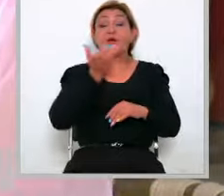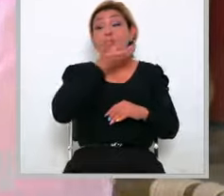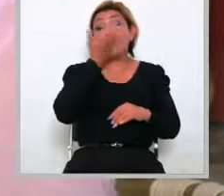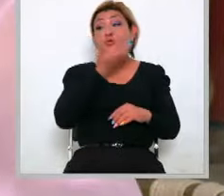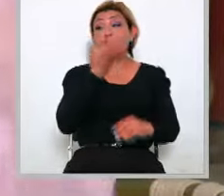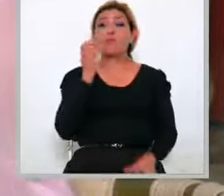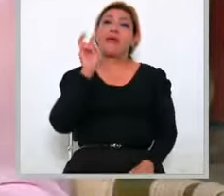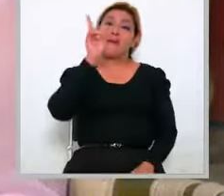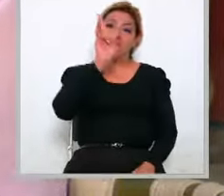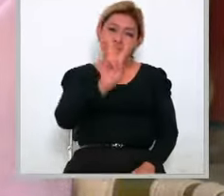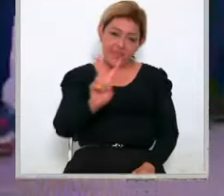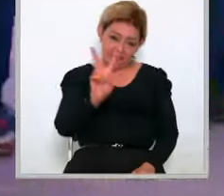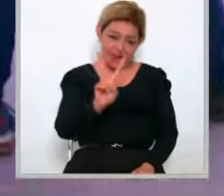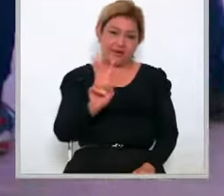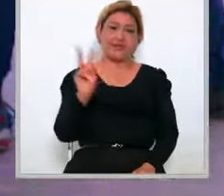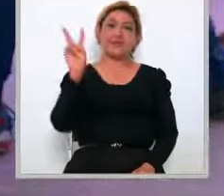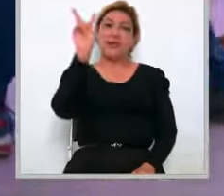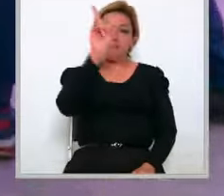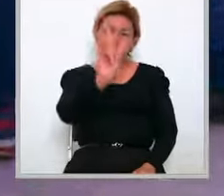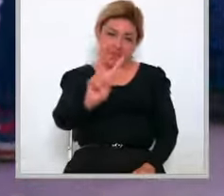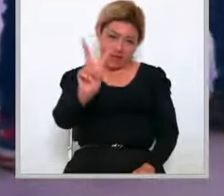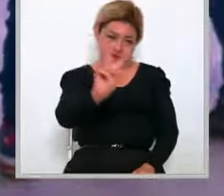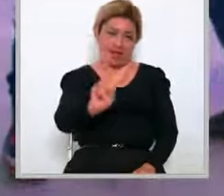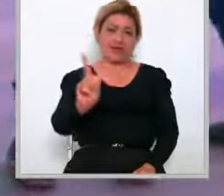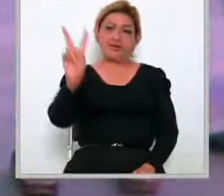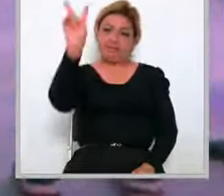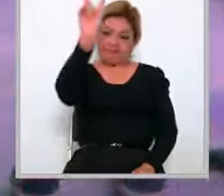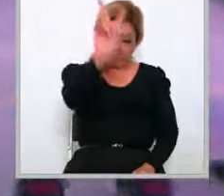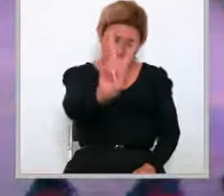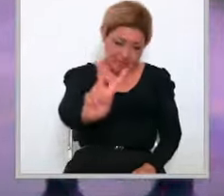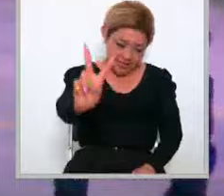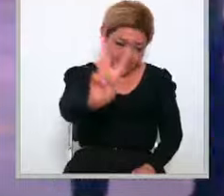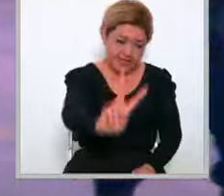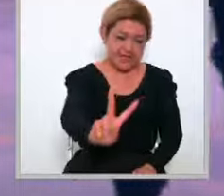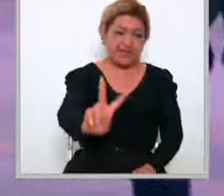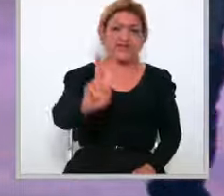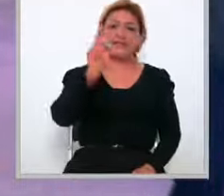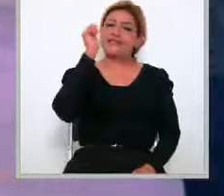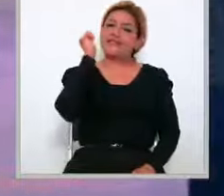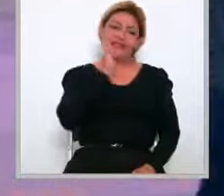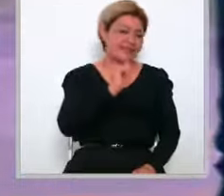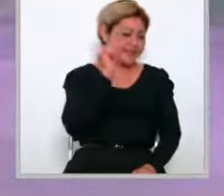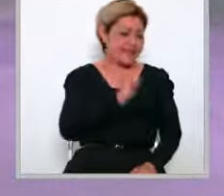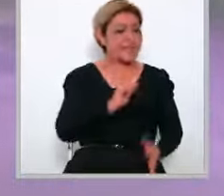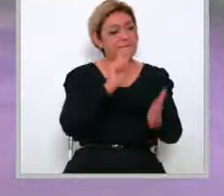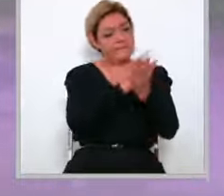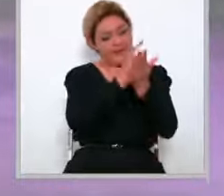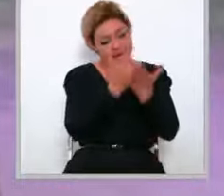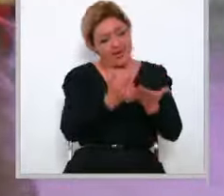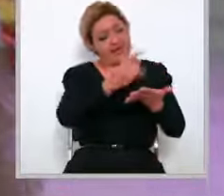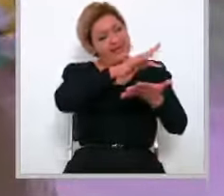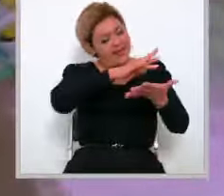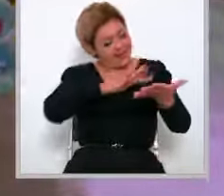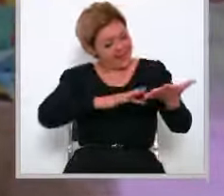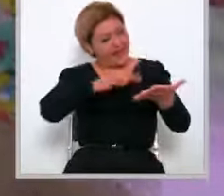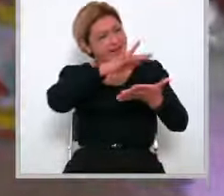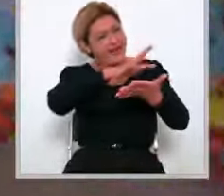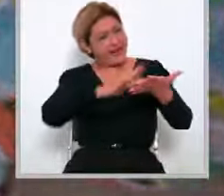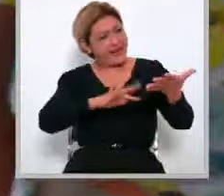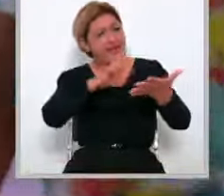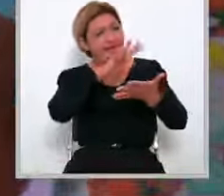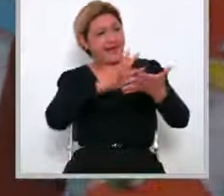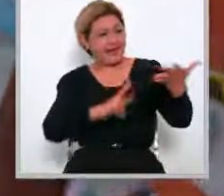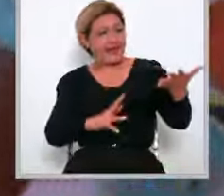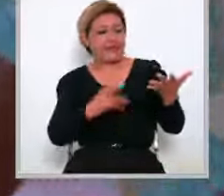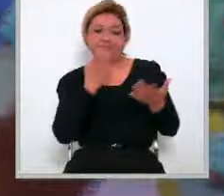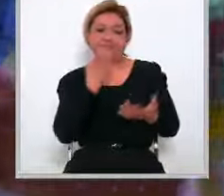a nuestras niñas, a nuestros niños, ¿por qué no?, a nuestros adolescentes de la casa? que sea una invitación, como bien dices, que tal vez inicia en niñas, niños